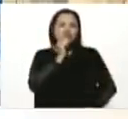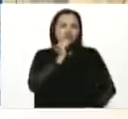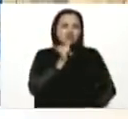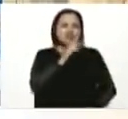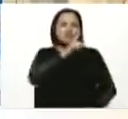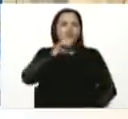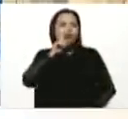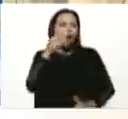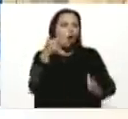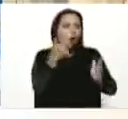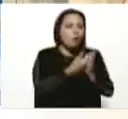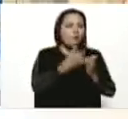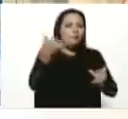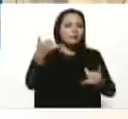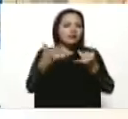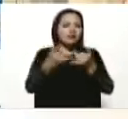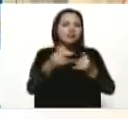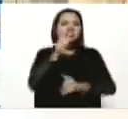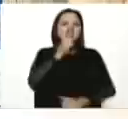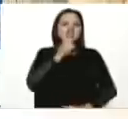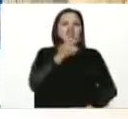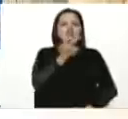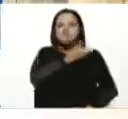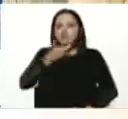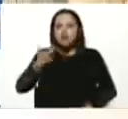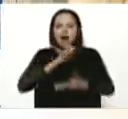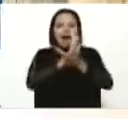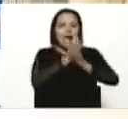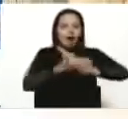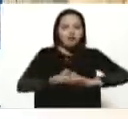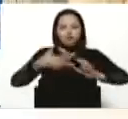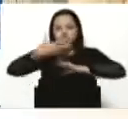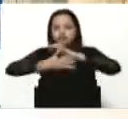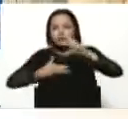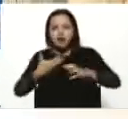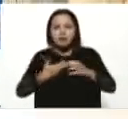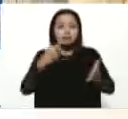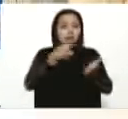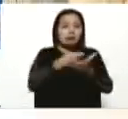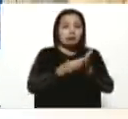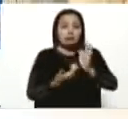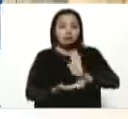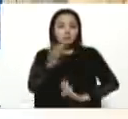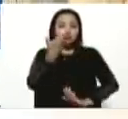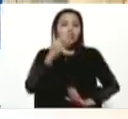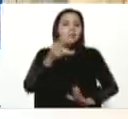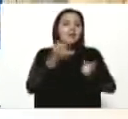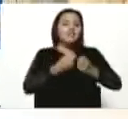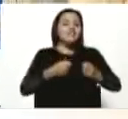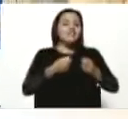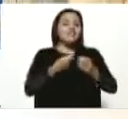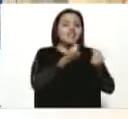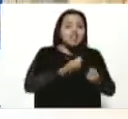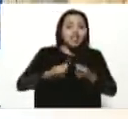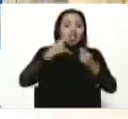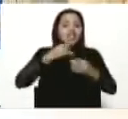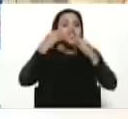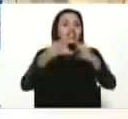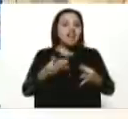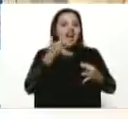apellido. Los actores económicos que perturban los precios, el valor real de la moneda,